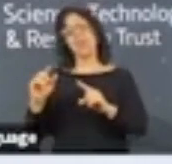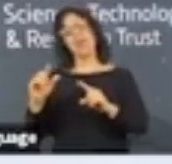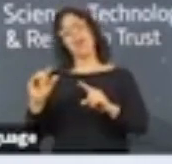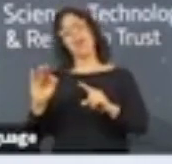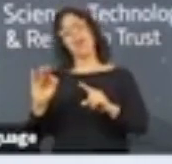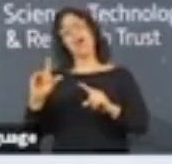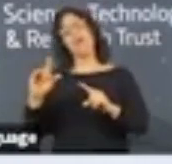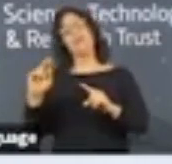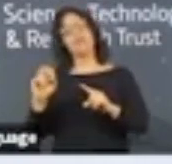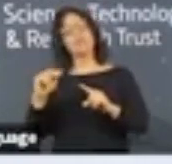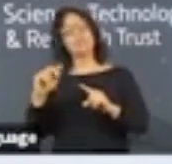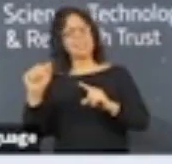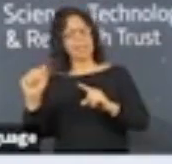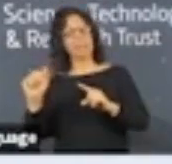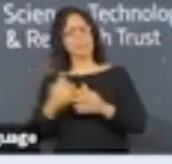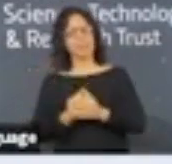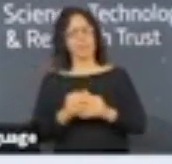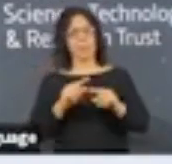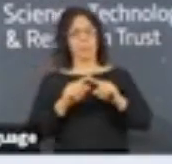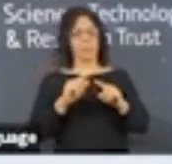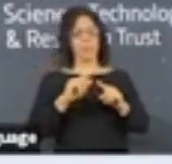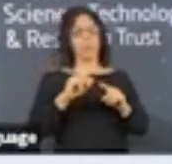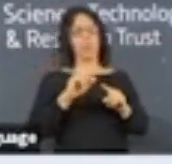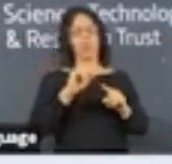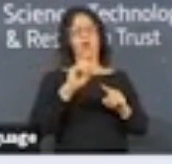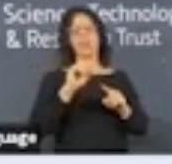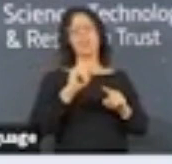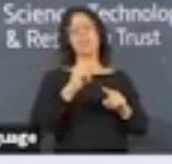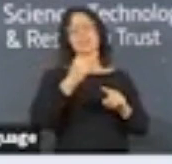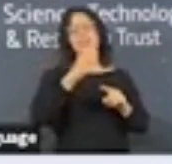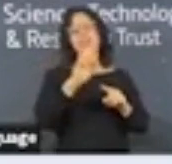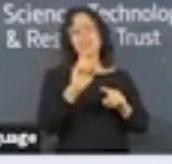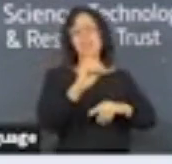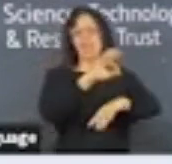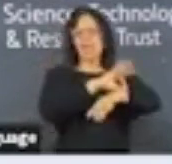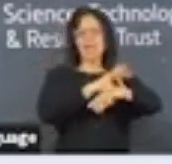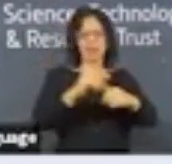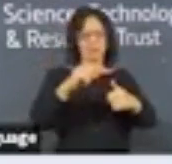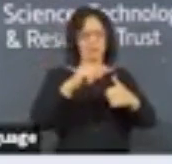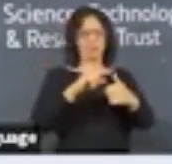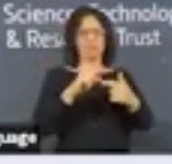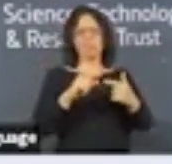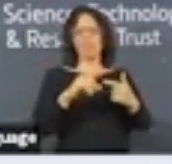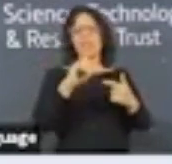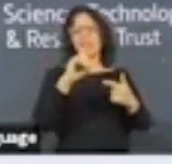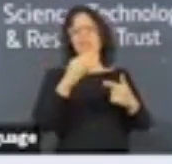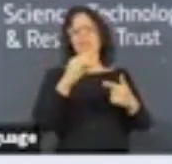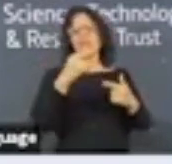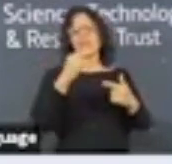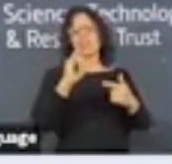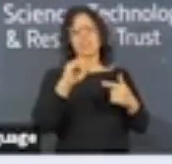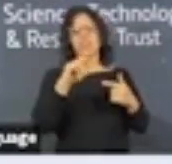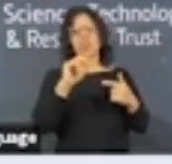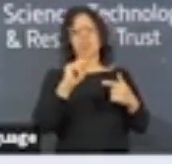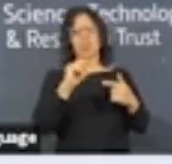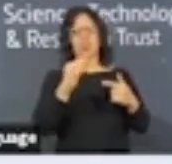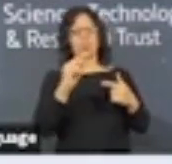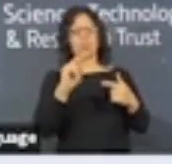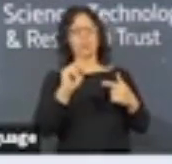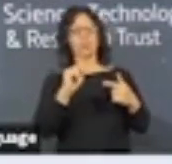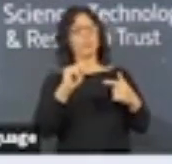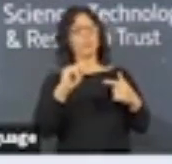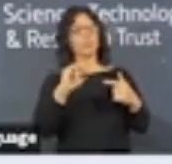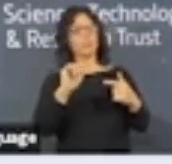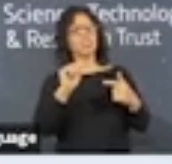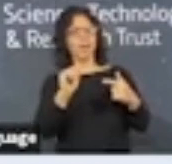dengue, chikungunya y Zika se transmiten principalmente por la picada del mosquito Aedes